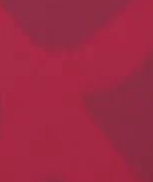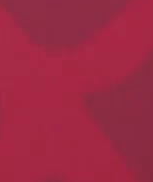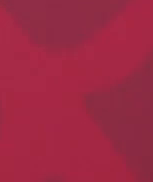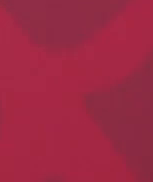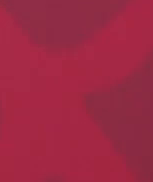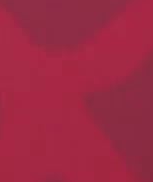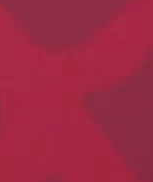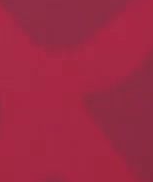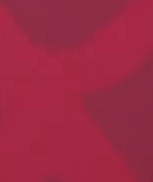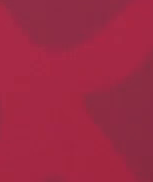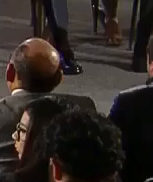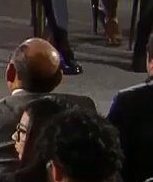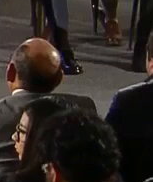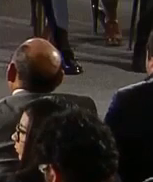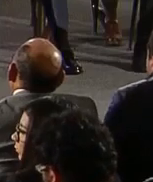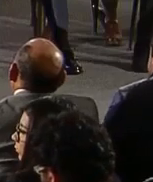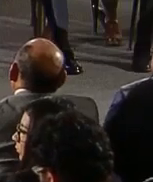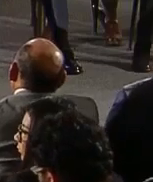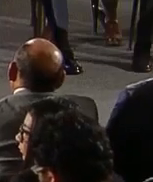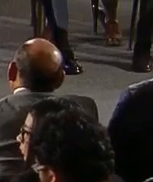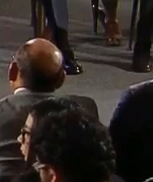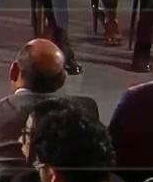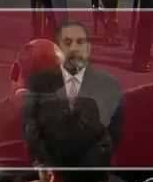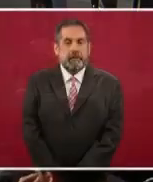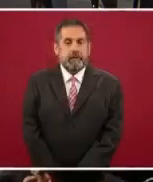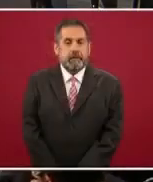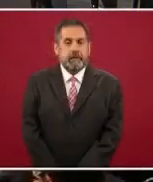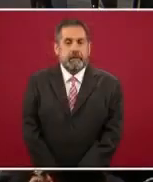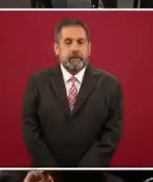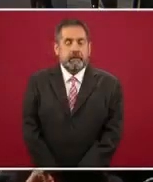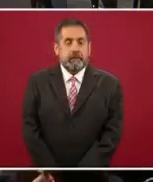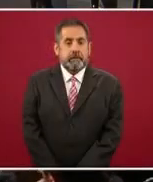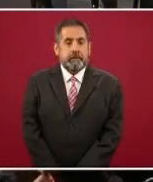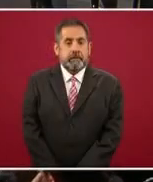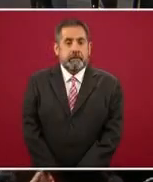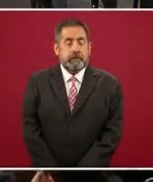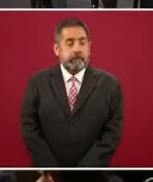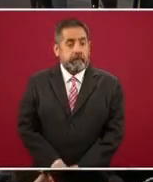es sentirse importante.